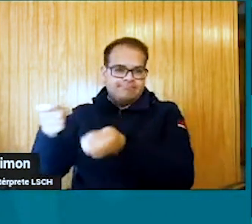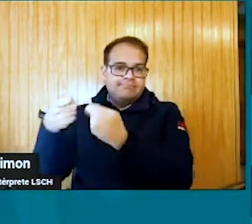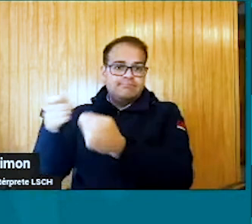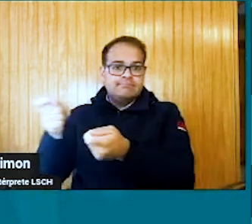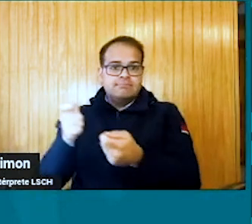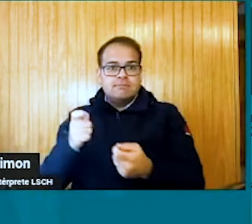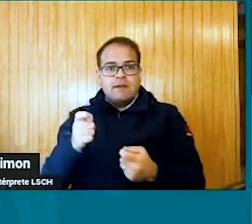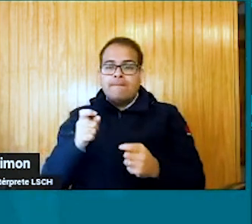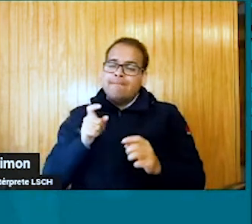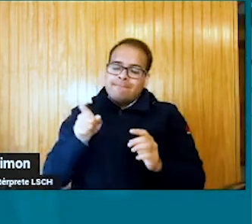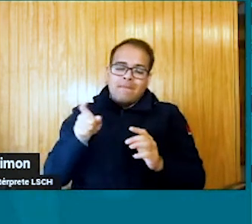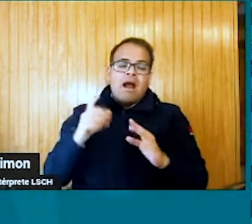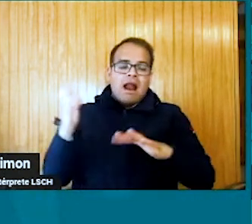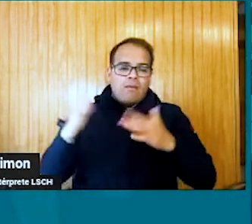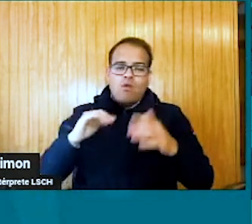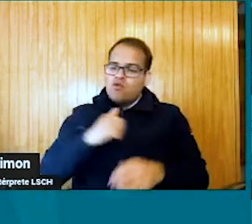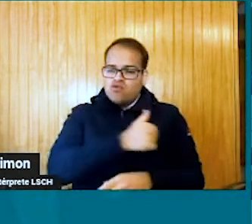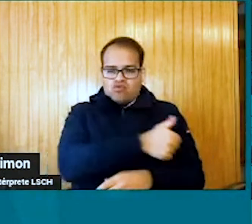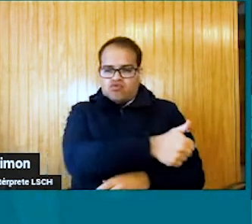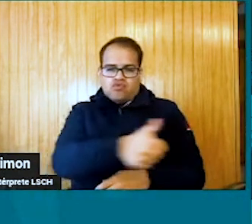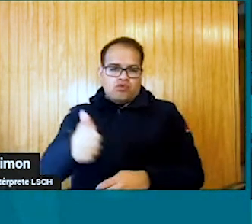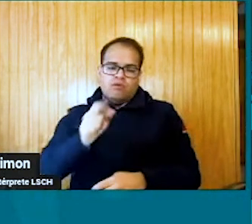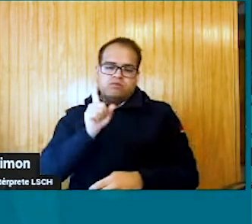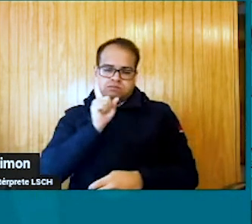lo tenemos todo, o casi todo.